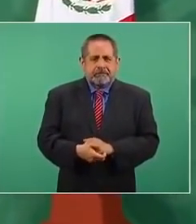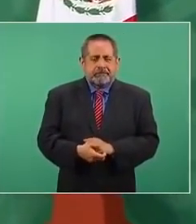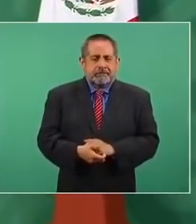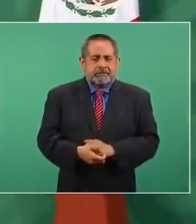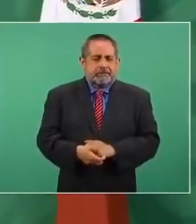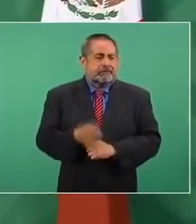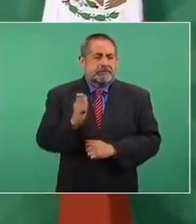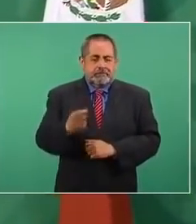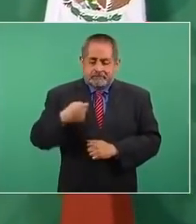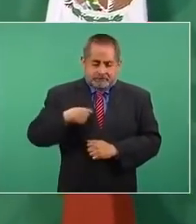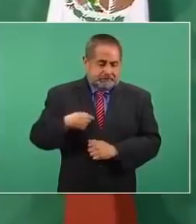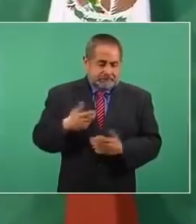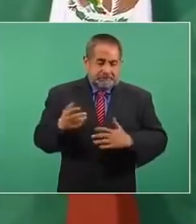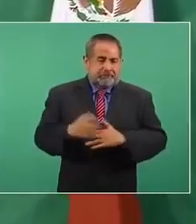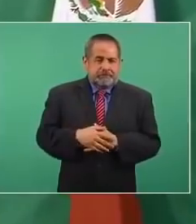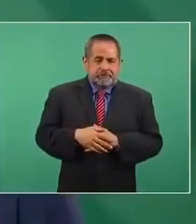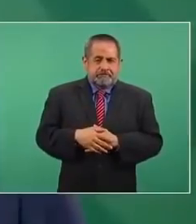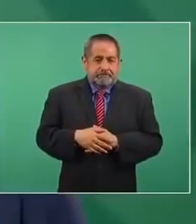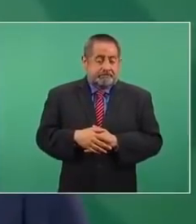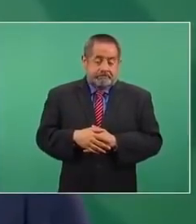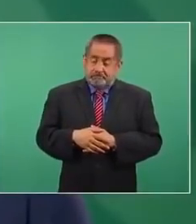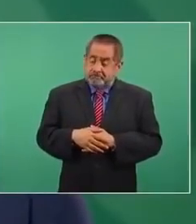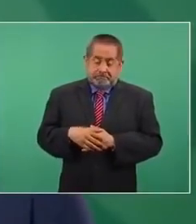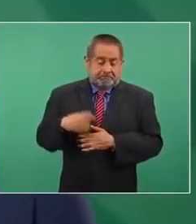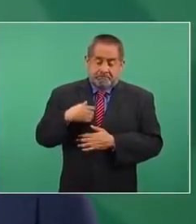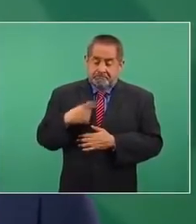tengo que llevar a cabo